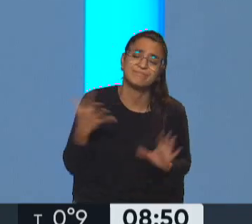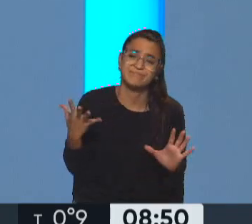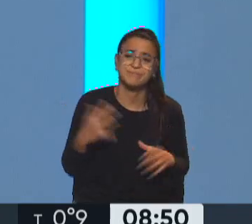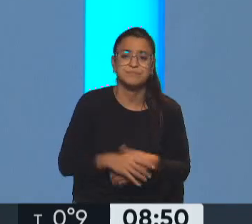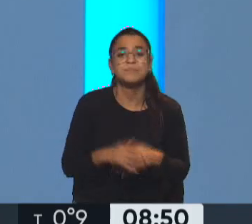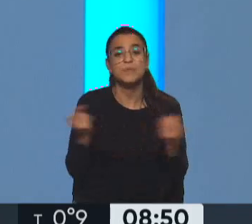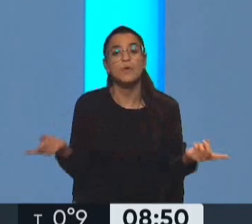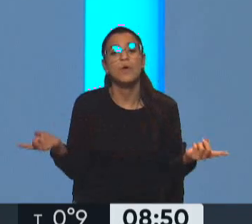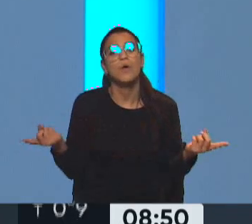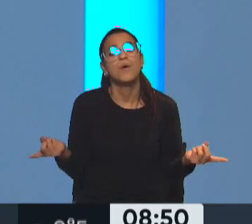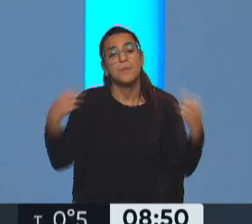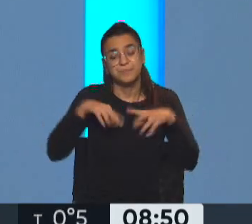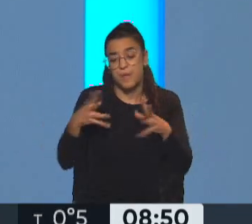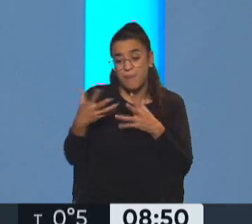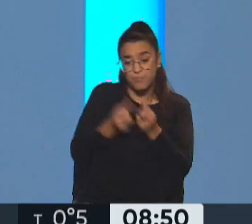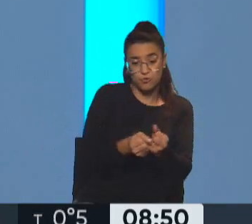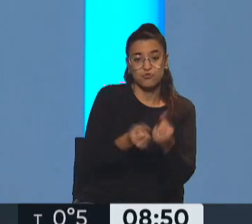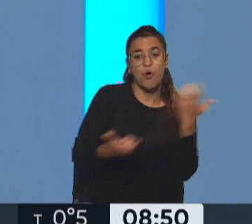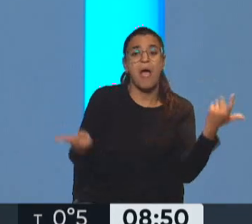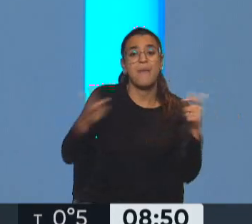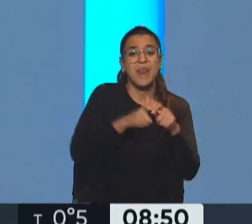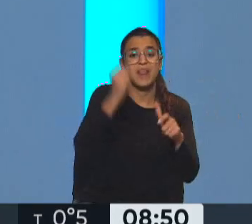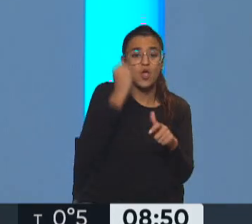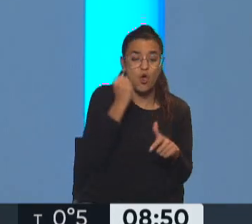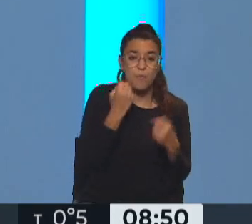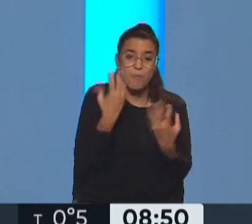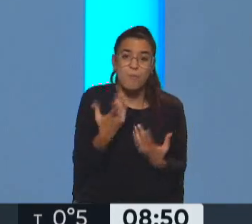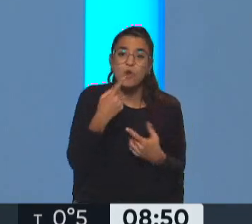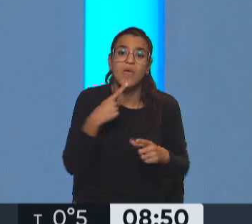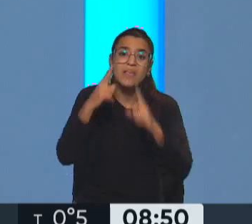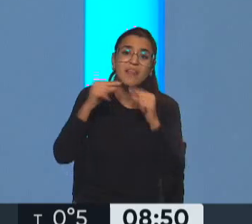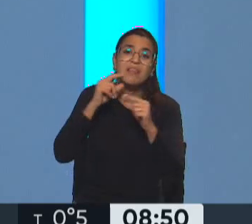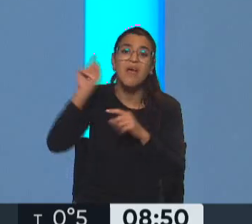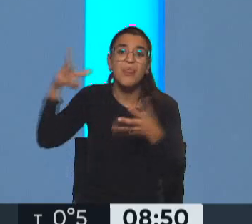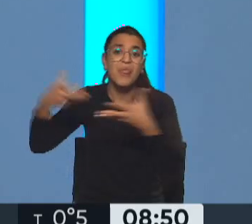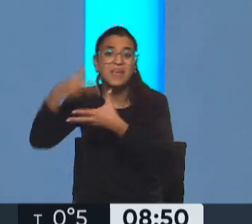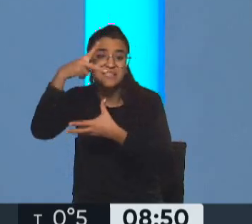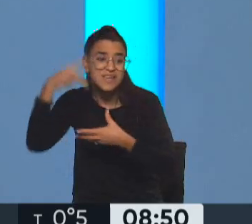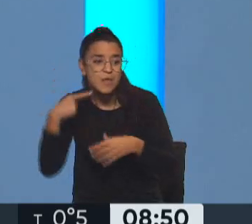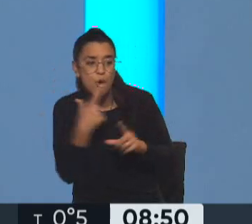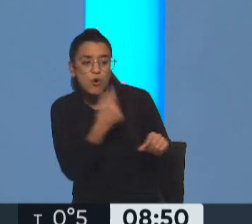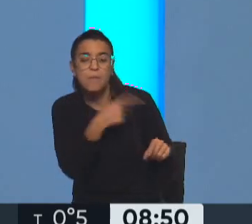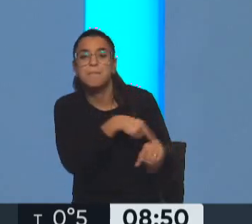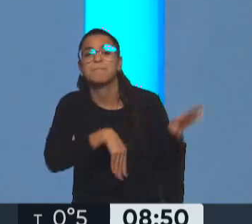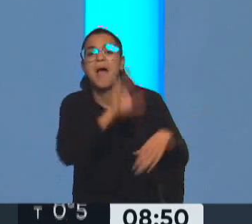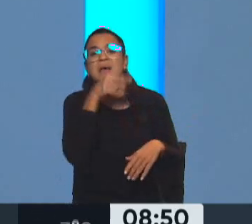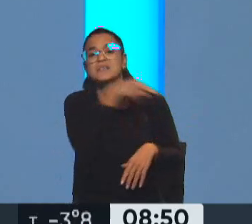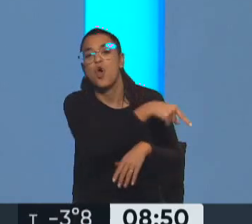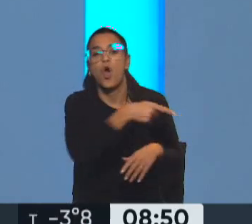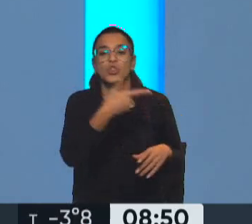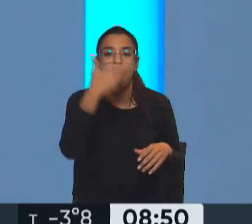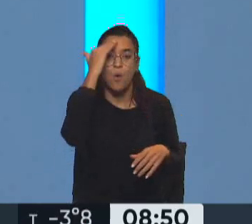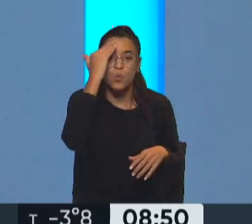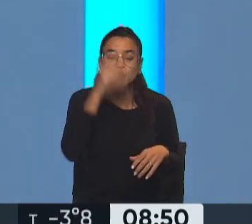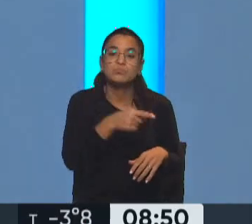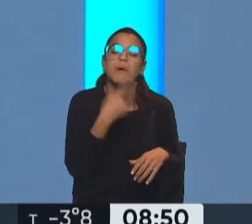vuelvo al respaldo al gabinete económico teniendo en cuenta que todas las críticas del kirchnerismo apuntan por un lado a martín guzmán el ministro de economía